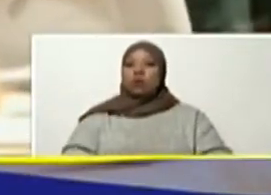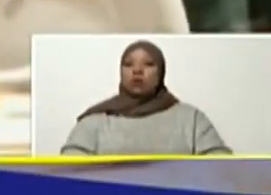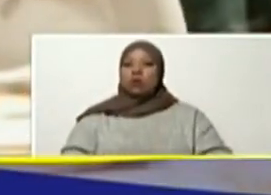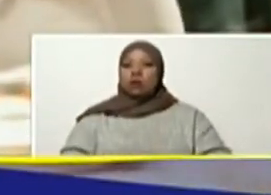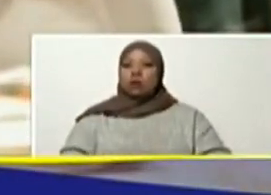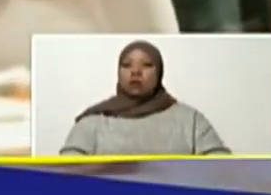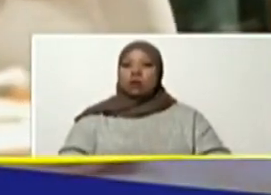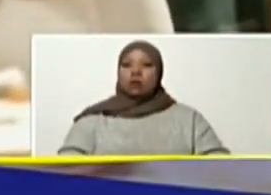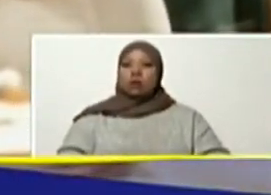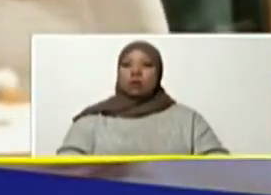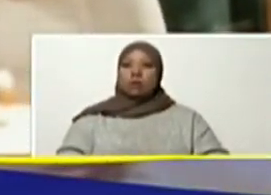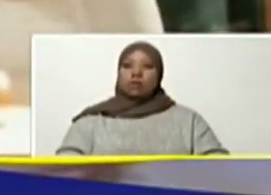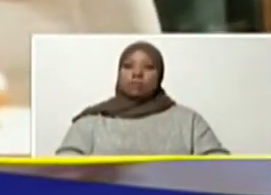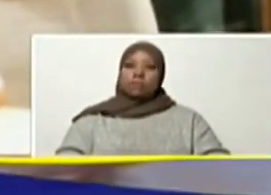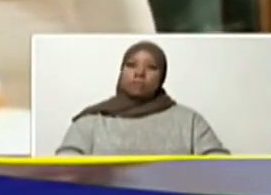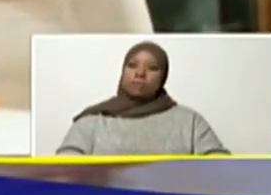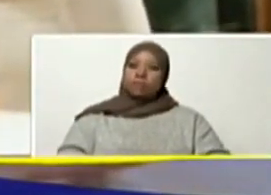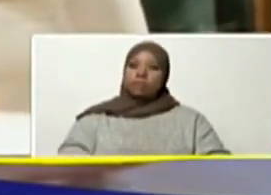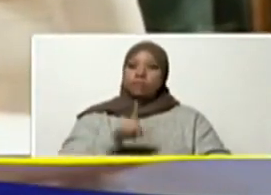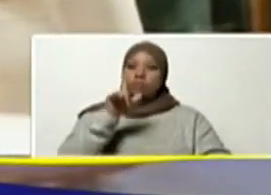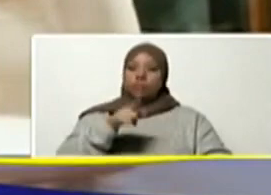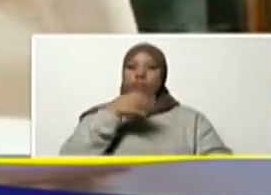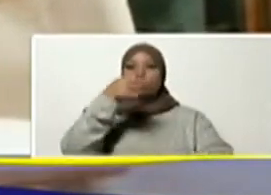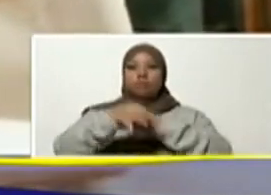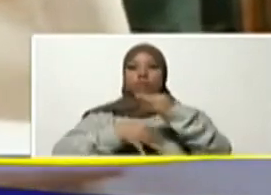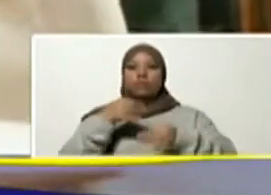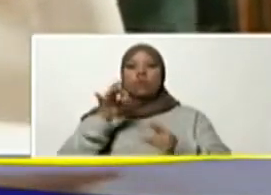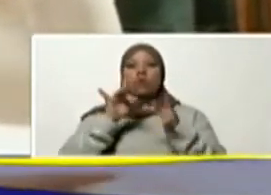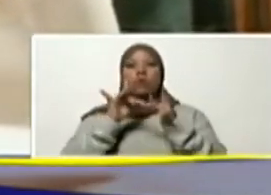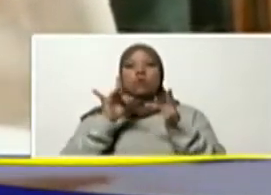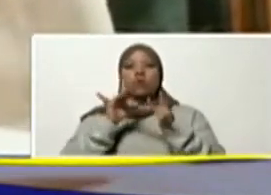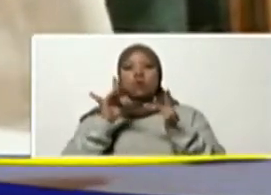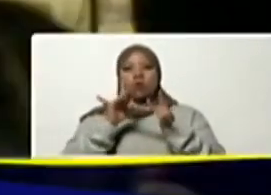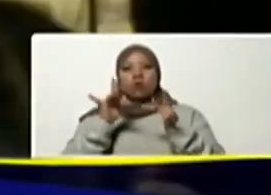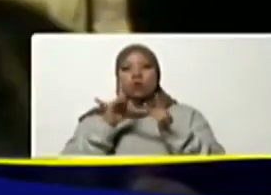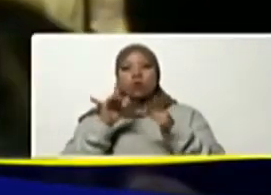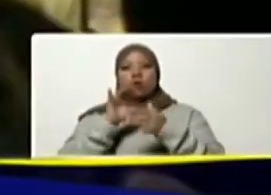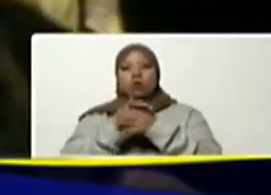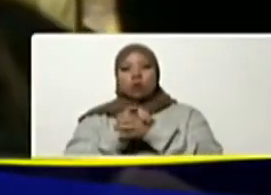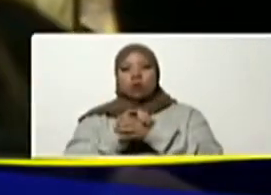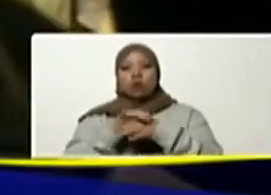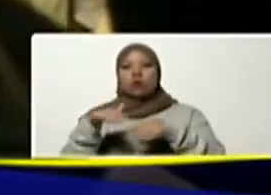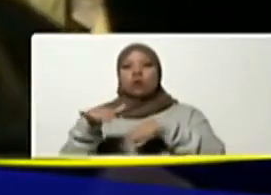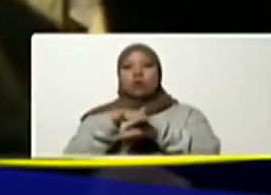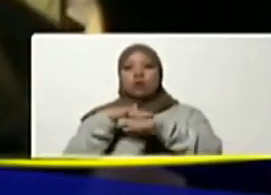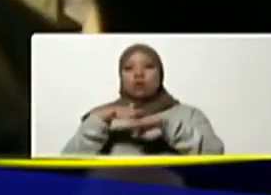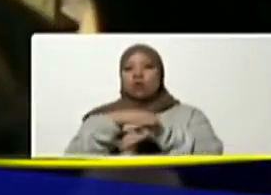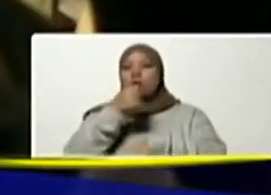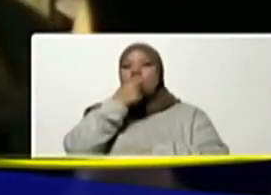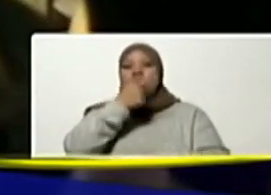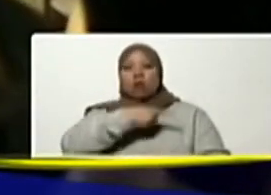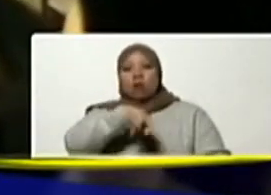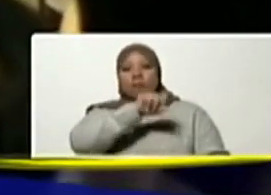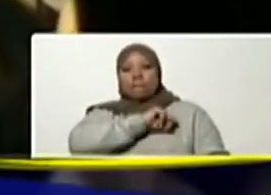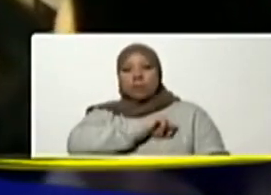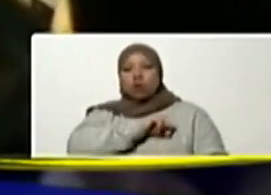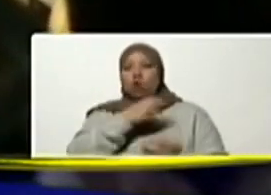Ahí estuvimos también contacto directo con turistas de España, mucho turismo